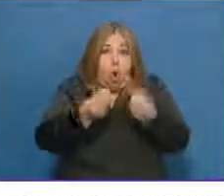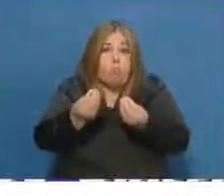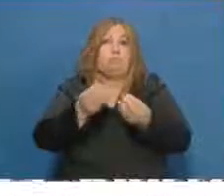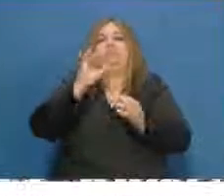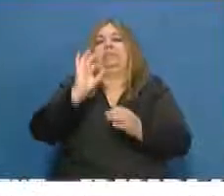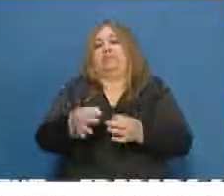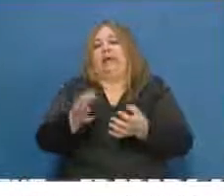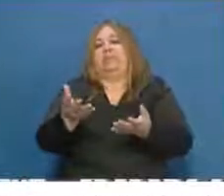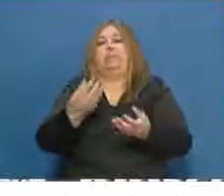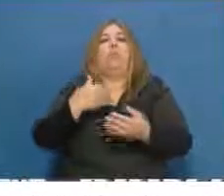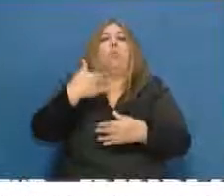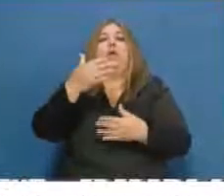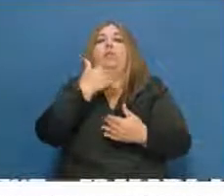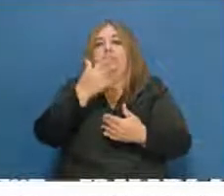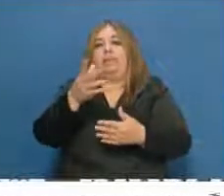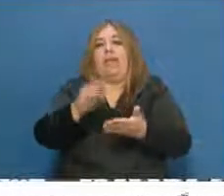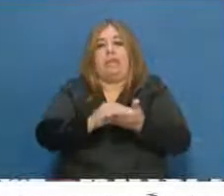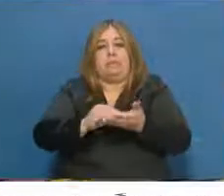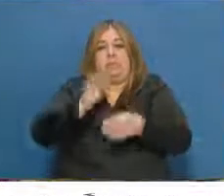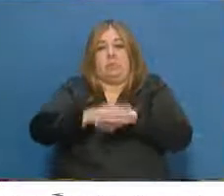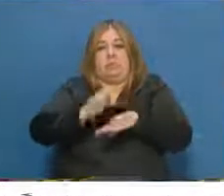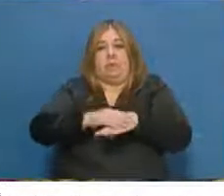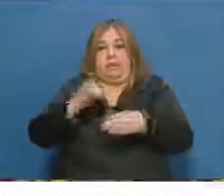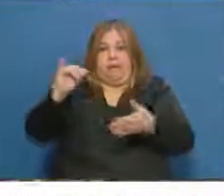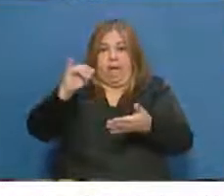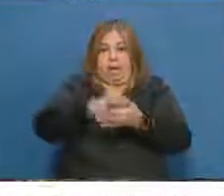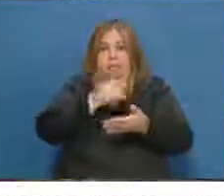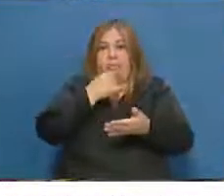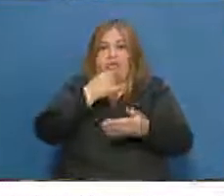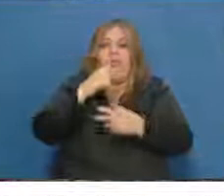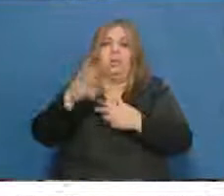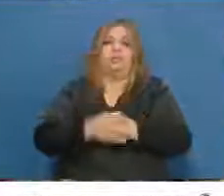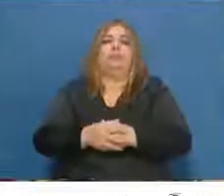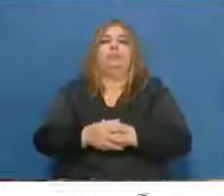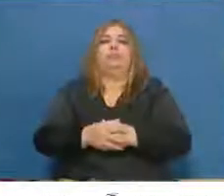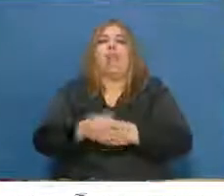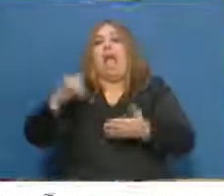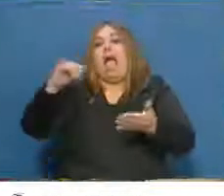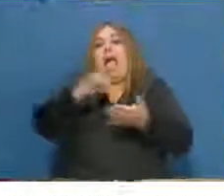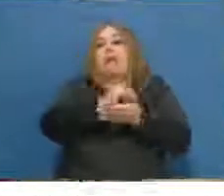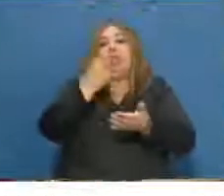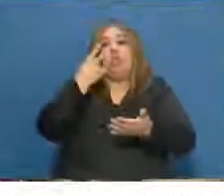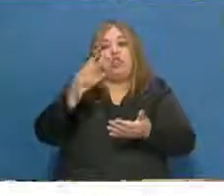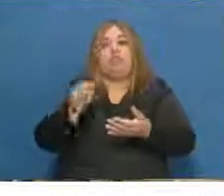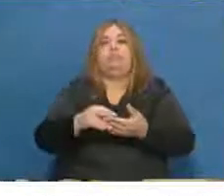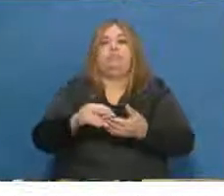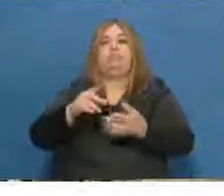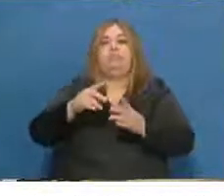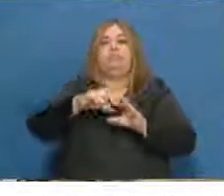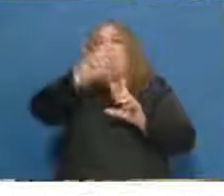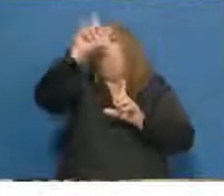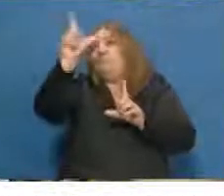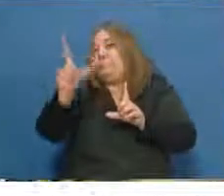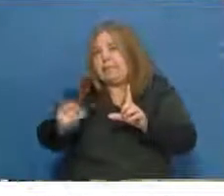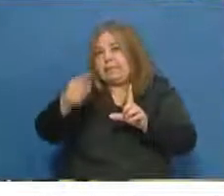administrador del aeropuerto en Mendoza. Aeropuerto Argentino 2000 ha ido adoptando todas las medidas que a nivel internacional se